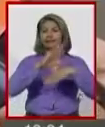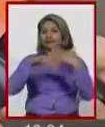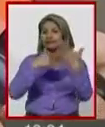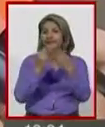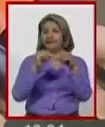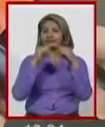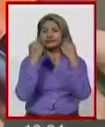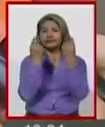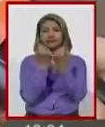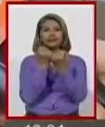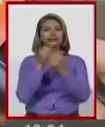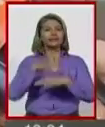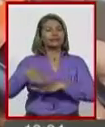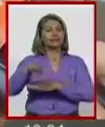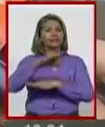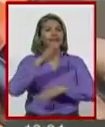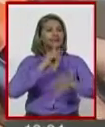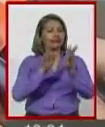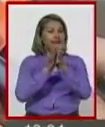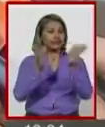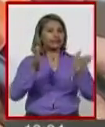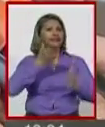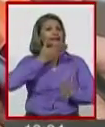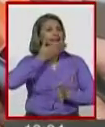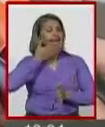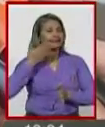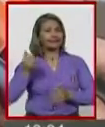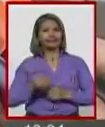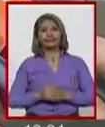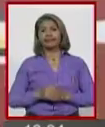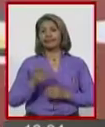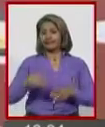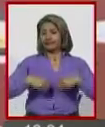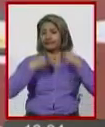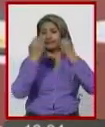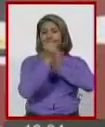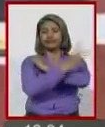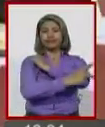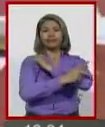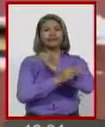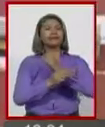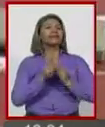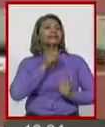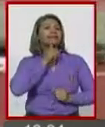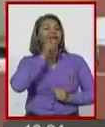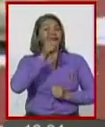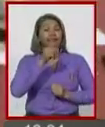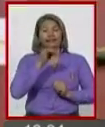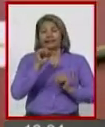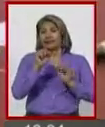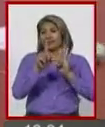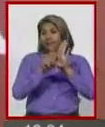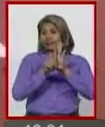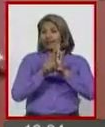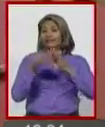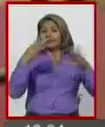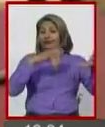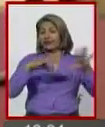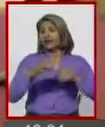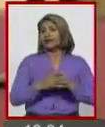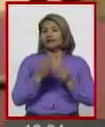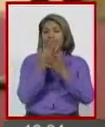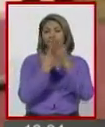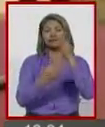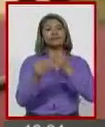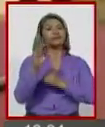todos los sectores y toda la población en general el mejor de los instrumentos para darle al país la seguridad jurídica que necesita. Ellos deben realizar